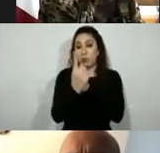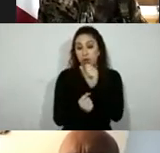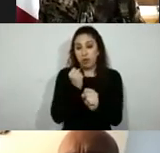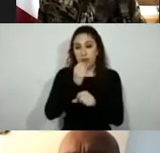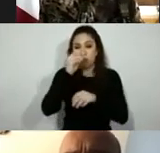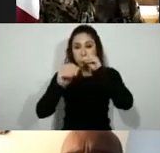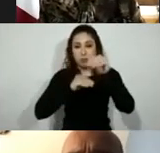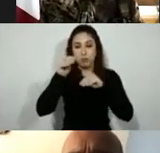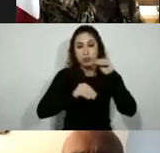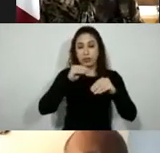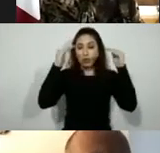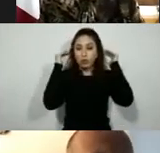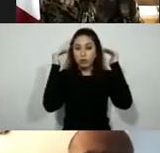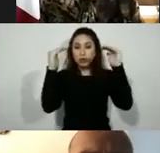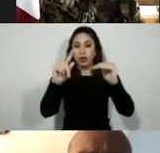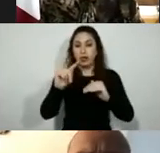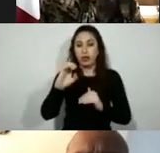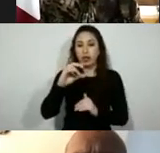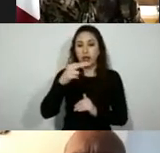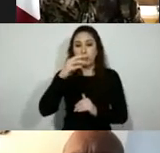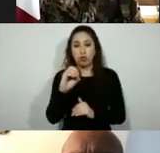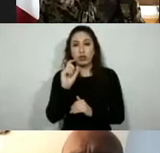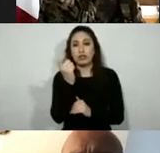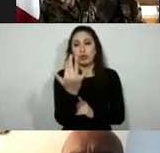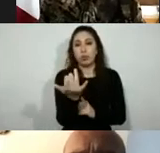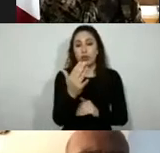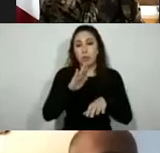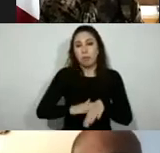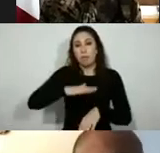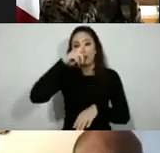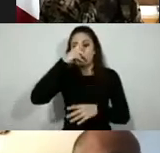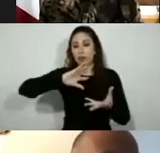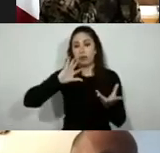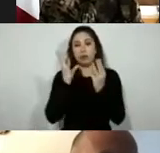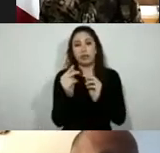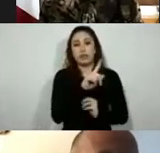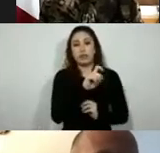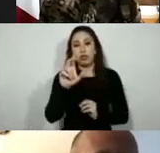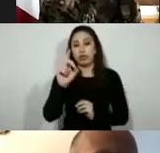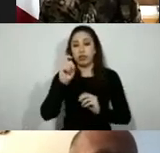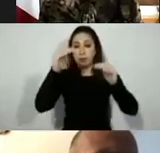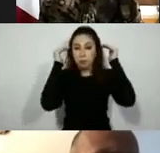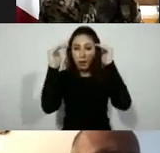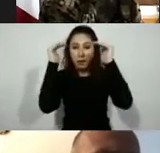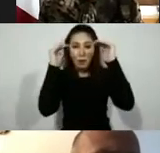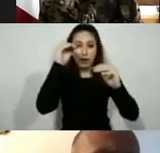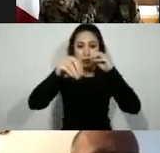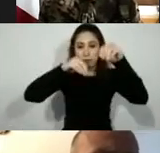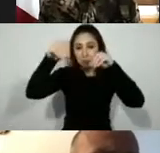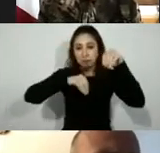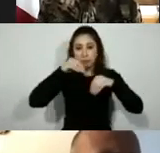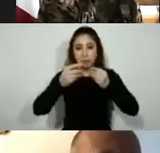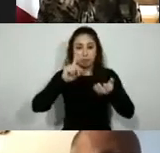50 techumbres más programadas para hacer un total de 130 techumbres en esta administración.